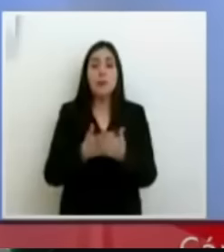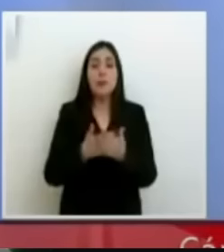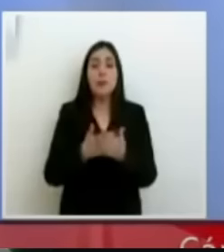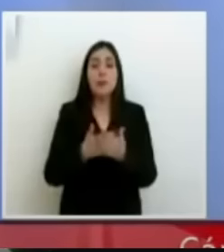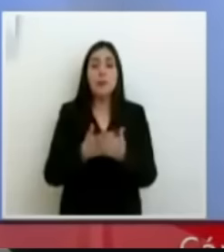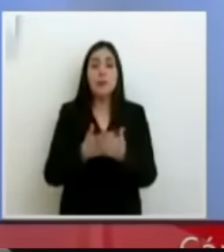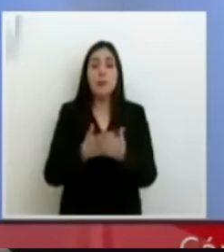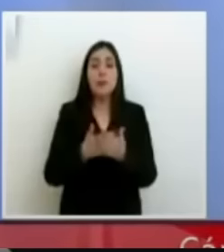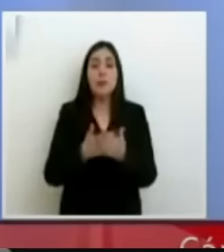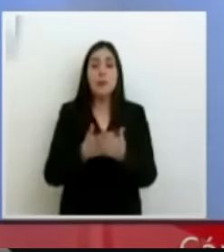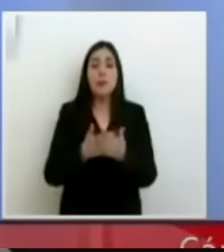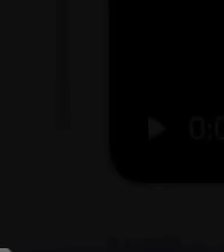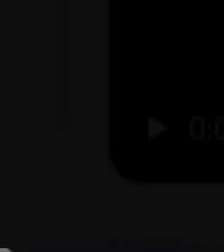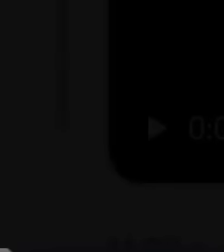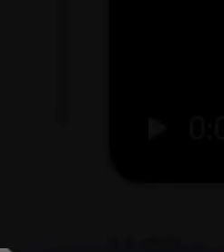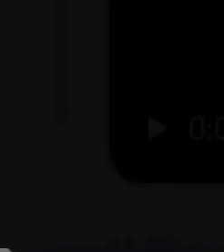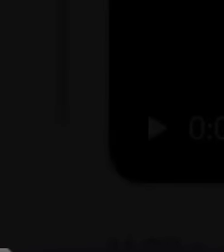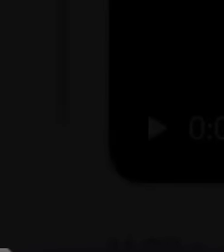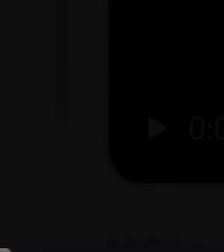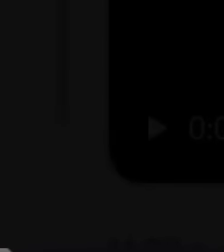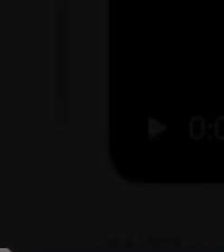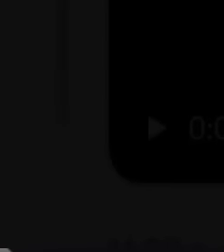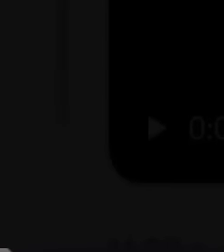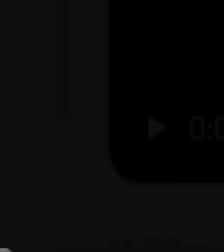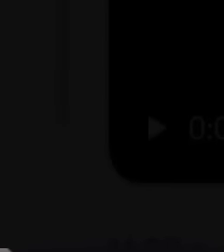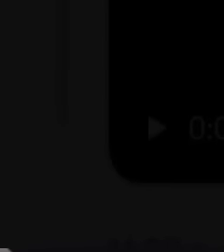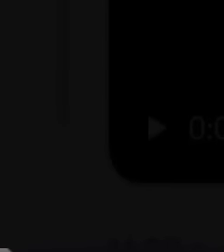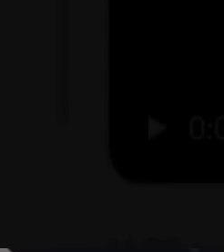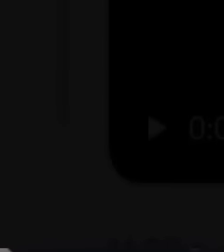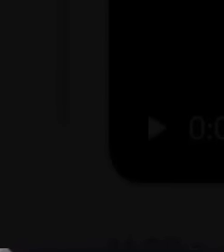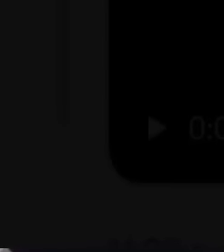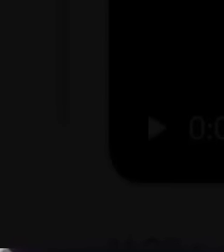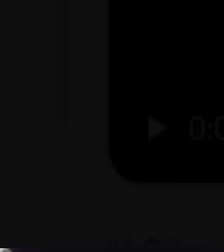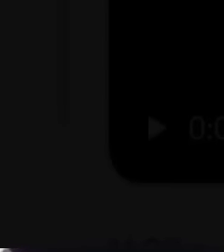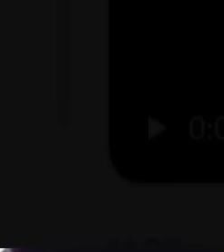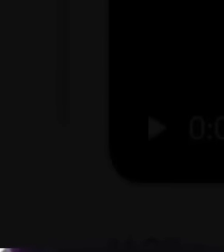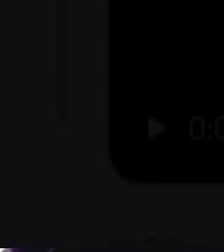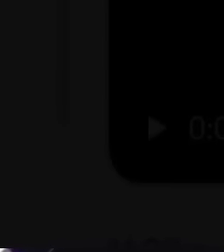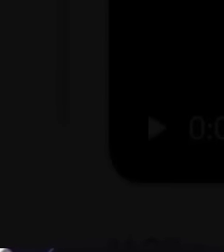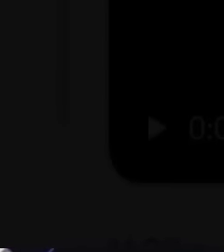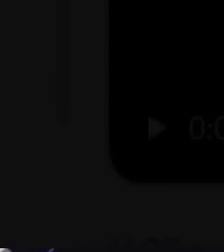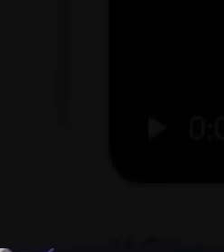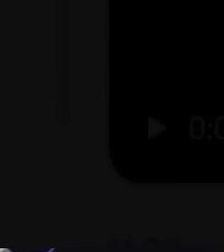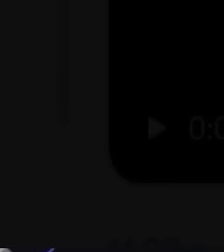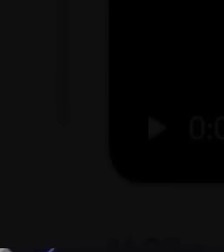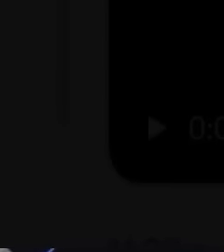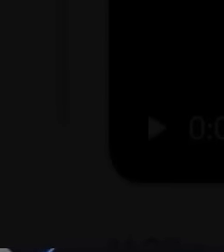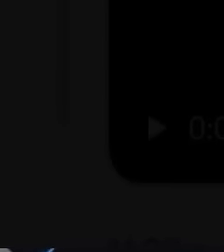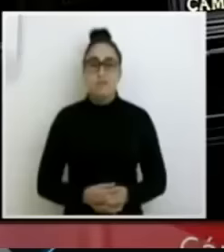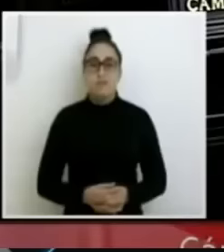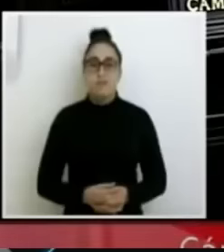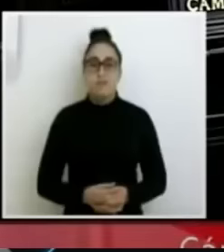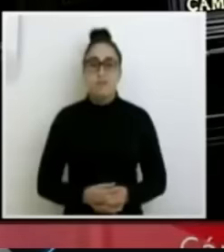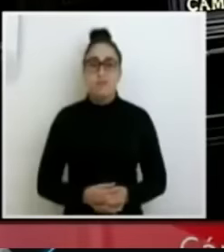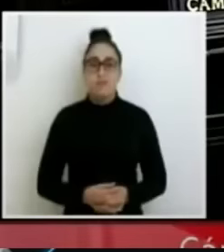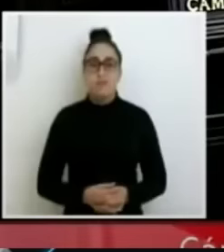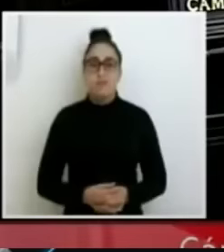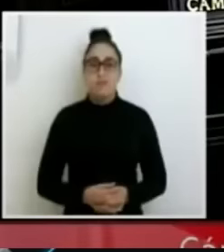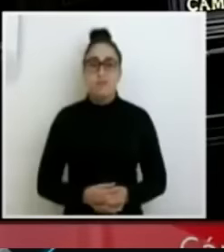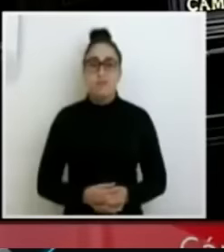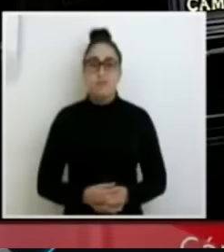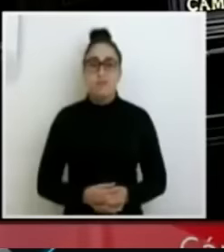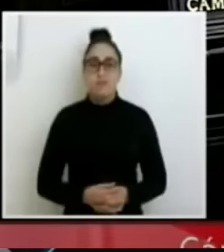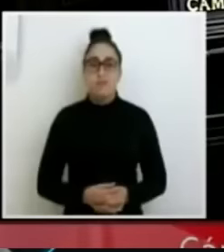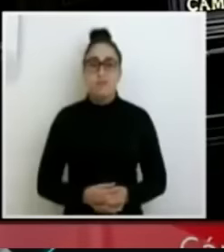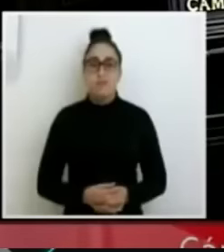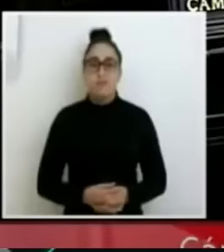es que es tendencia ahorita, pero simplemente no la están troleando. Pero del otro lado de la moneda, como les decía, la